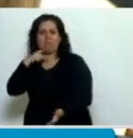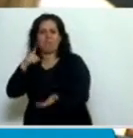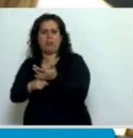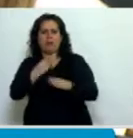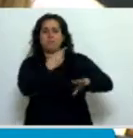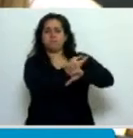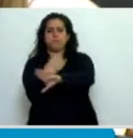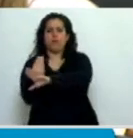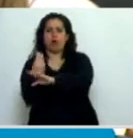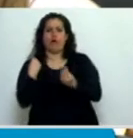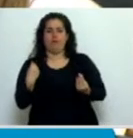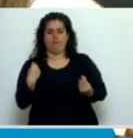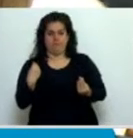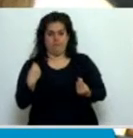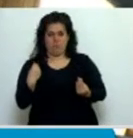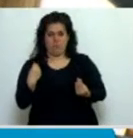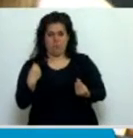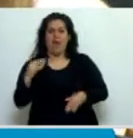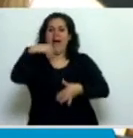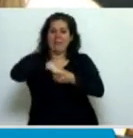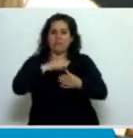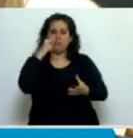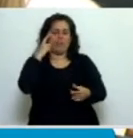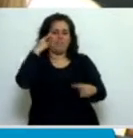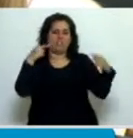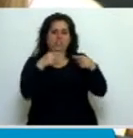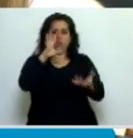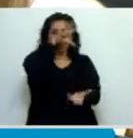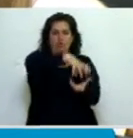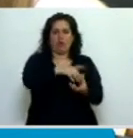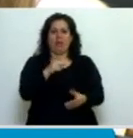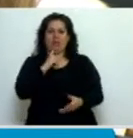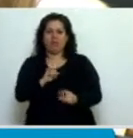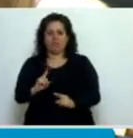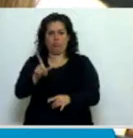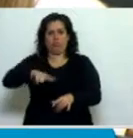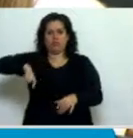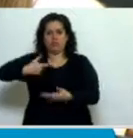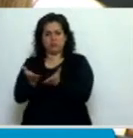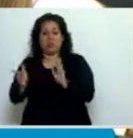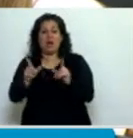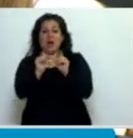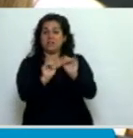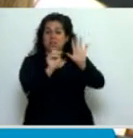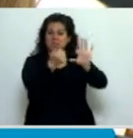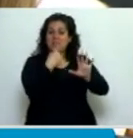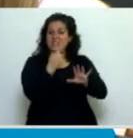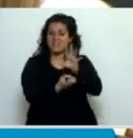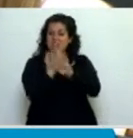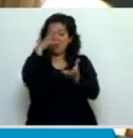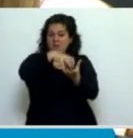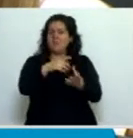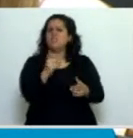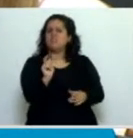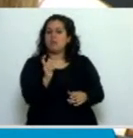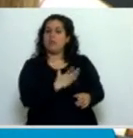esas representaciones dentro de lo que son las instituciones. El proyecto establece en su artículo 6 que la agencia estará integrada